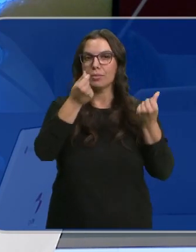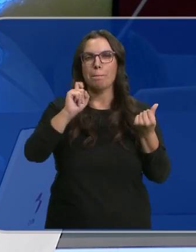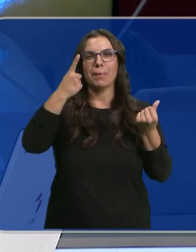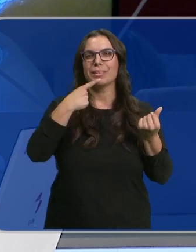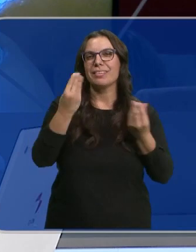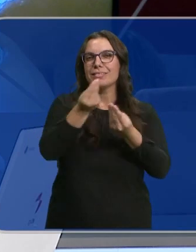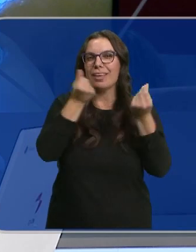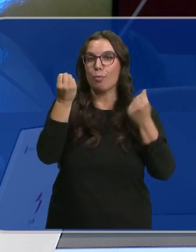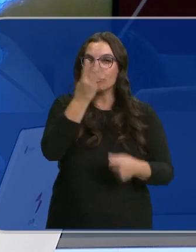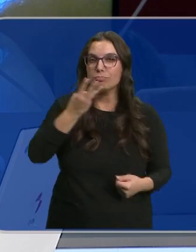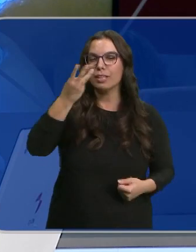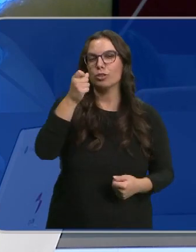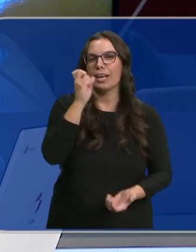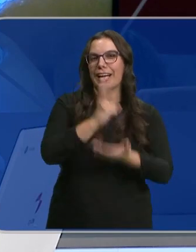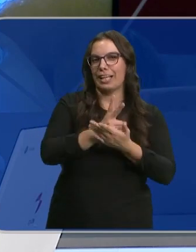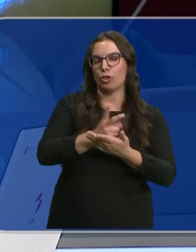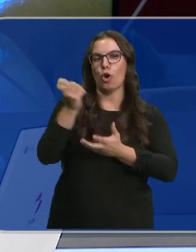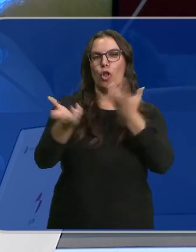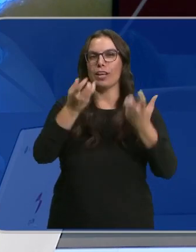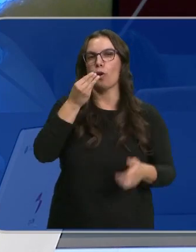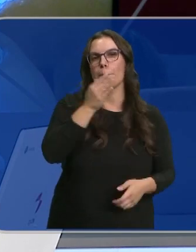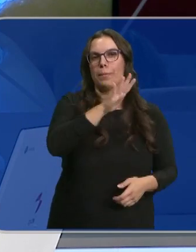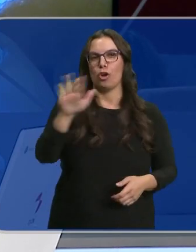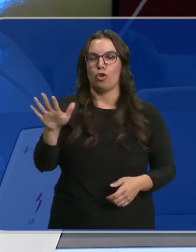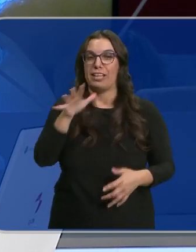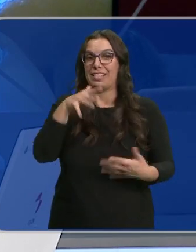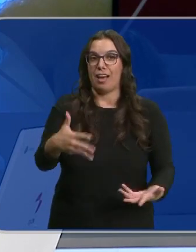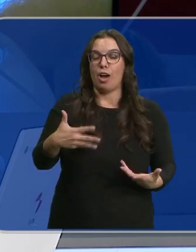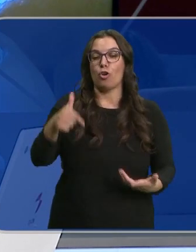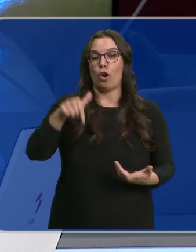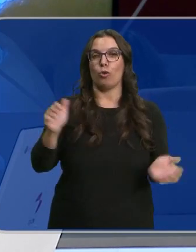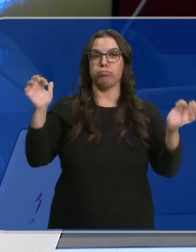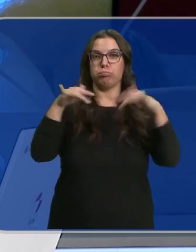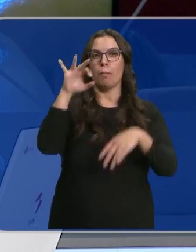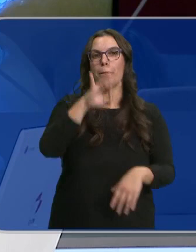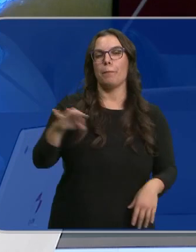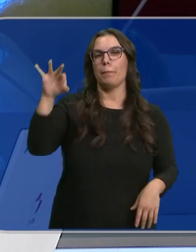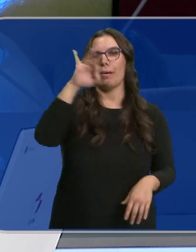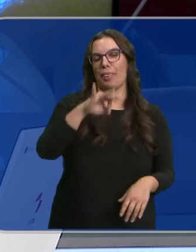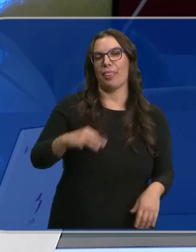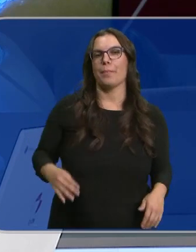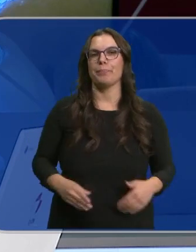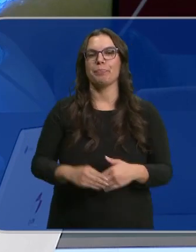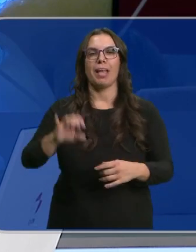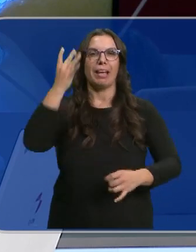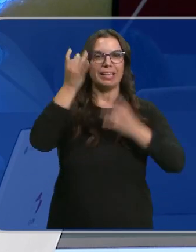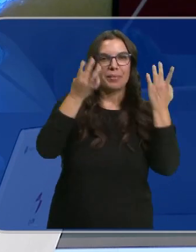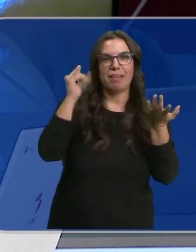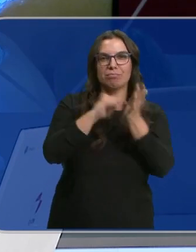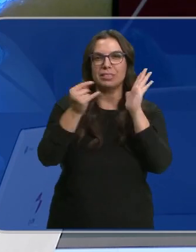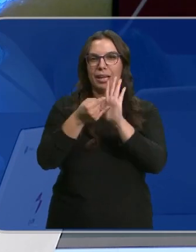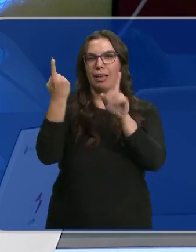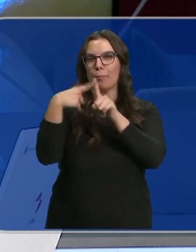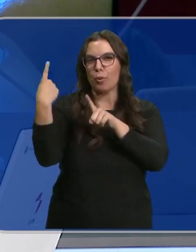el paladar es el principal reto de los mejores cocineros del panorama actual que hoy se dan cita en Palencia al grito de una de bravas. Creatividad,